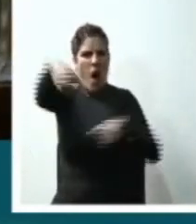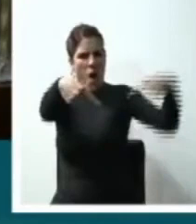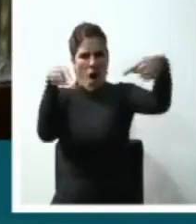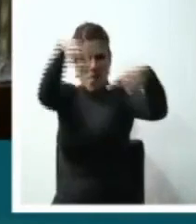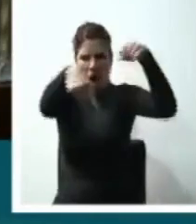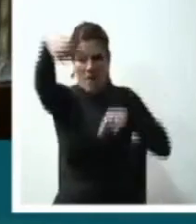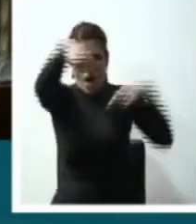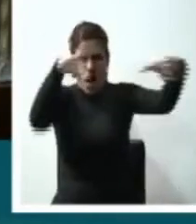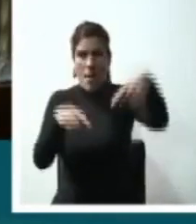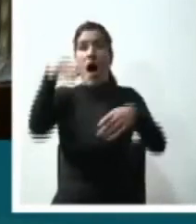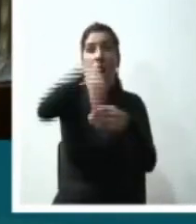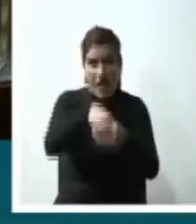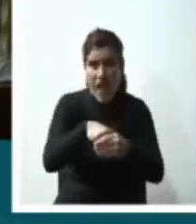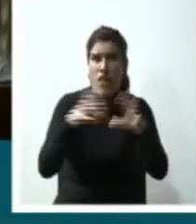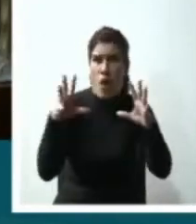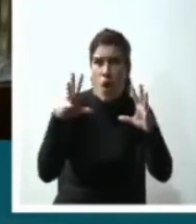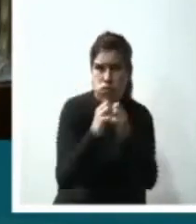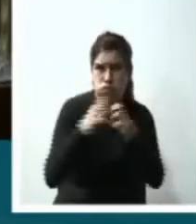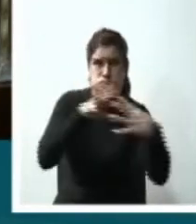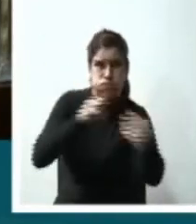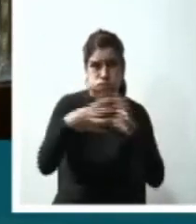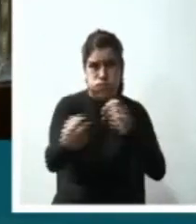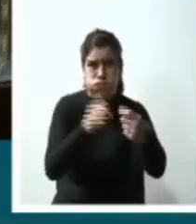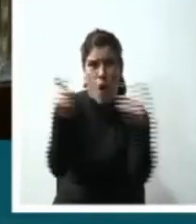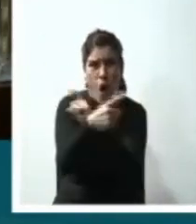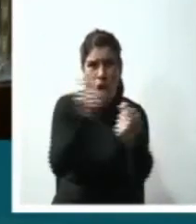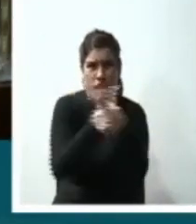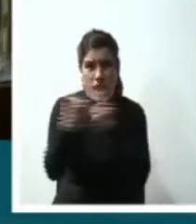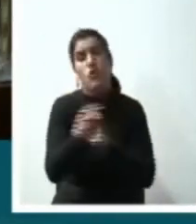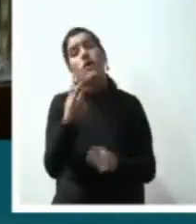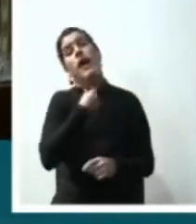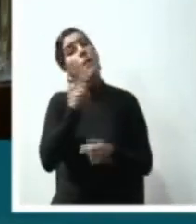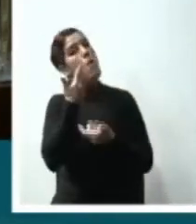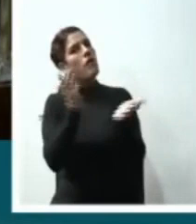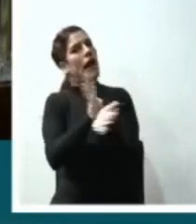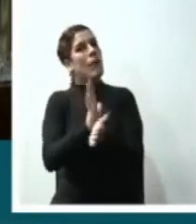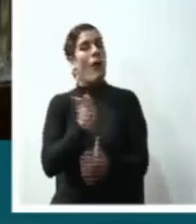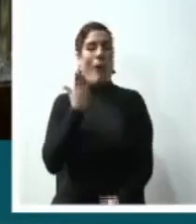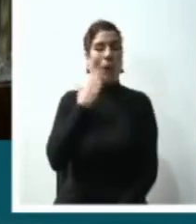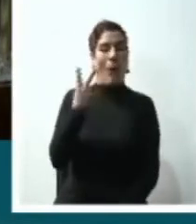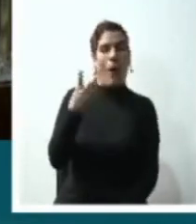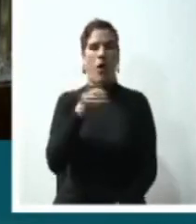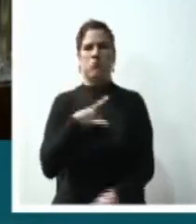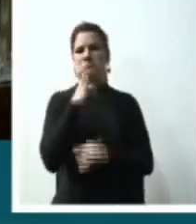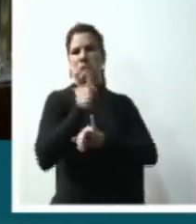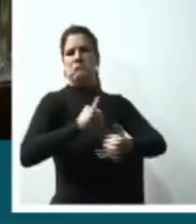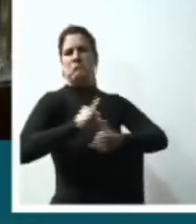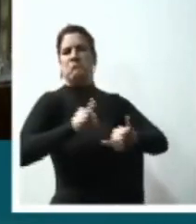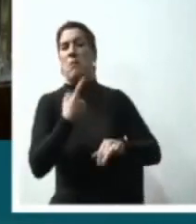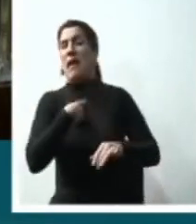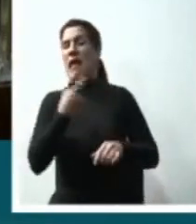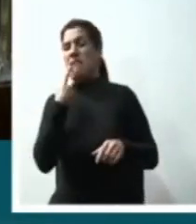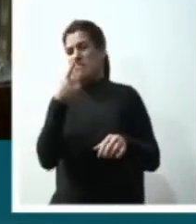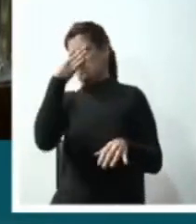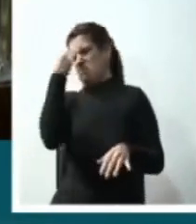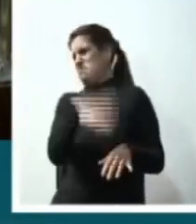educación y corresponde también denunciar las imposturas y las campañas de desprestigio que está sufriendo la educación y